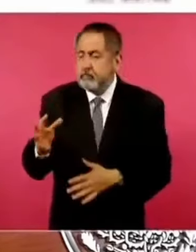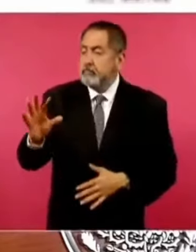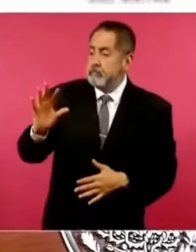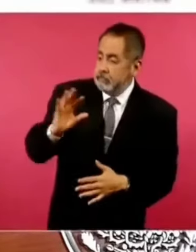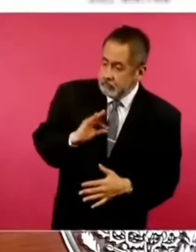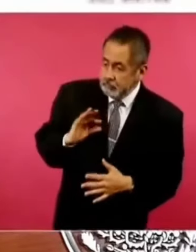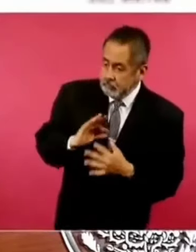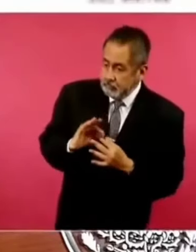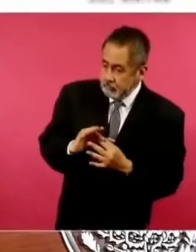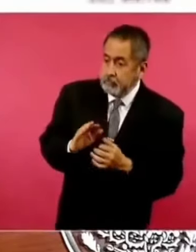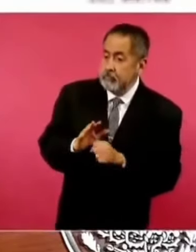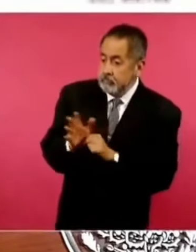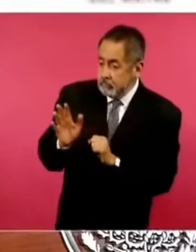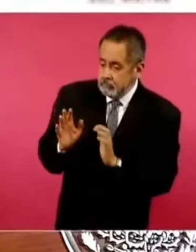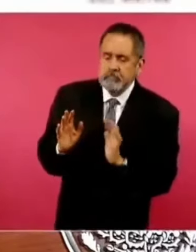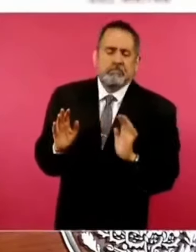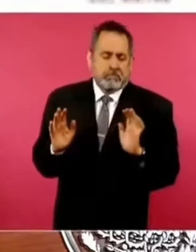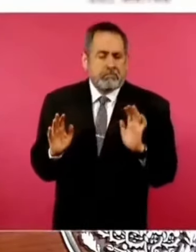que